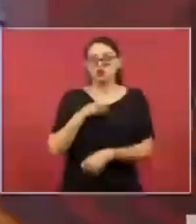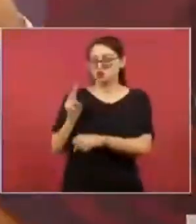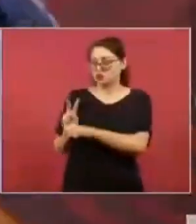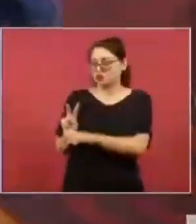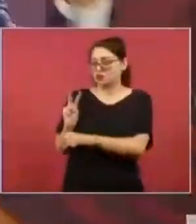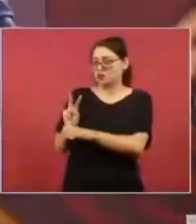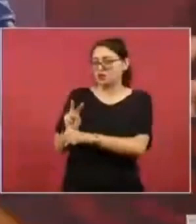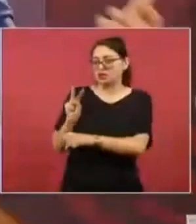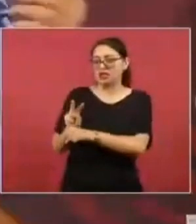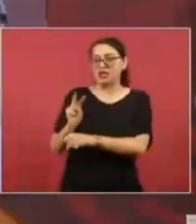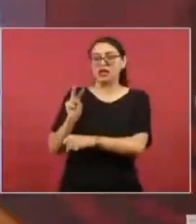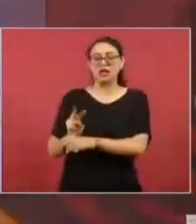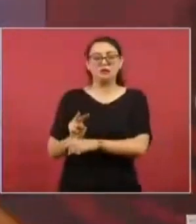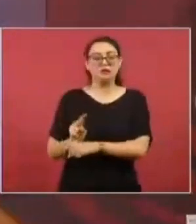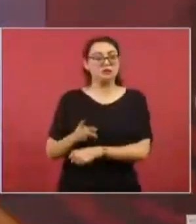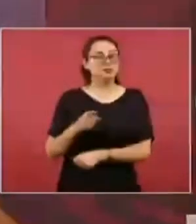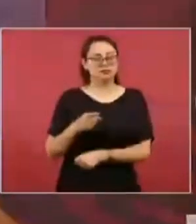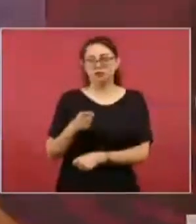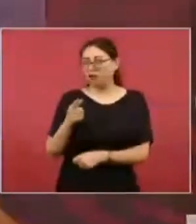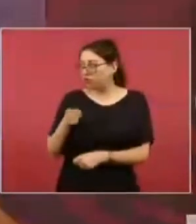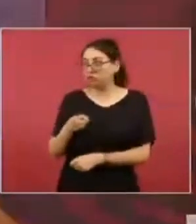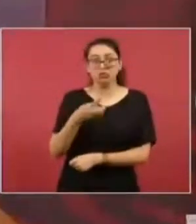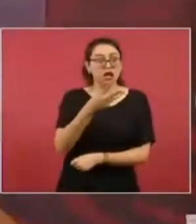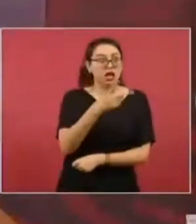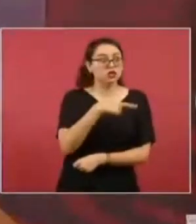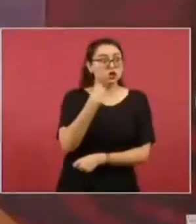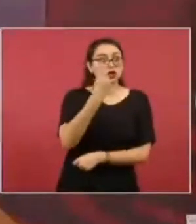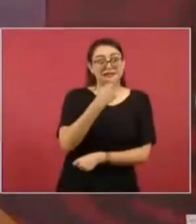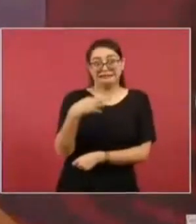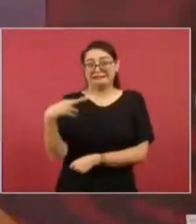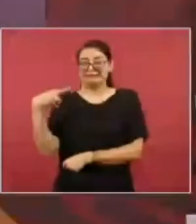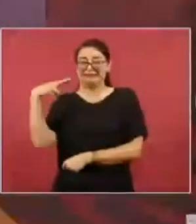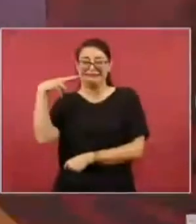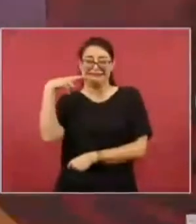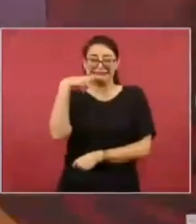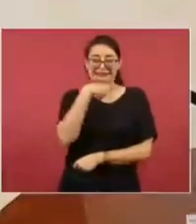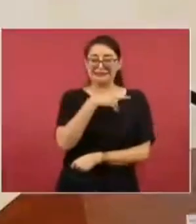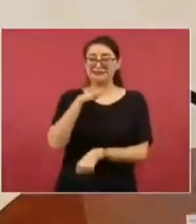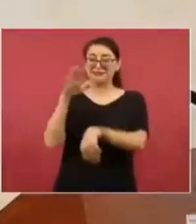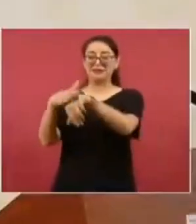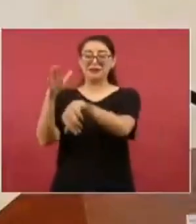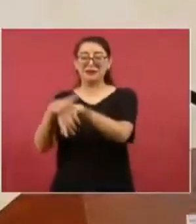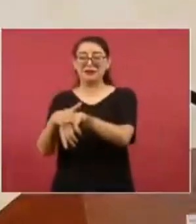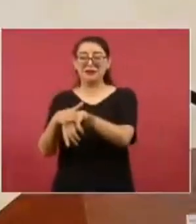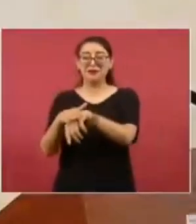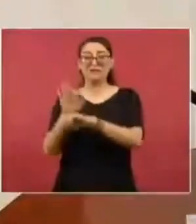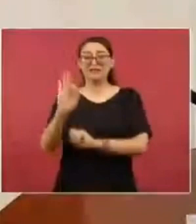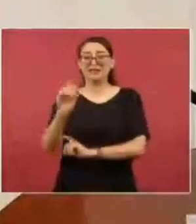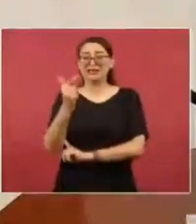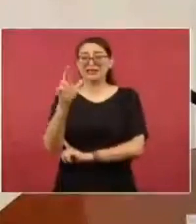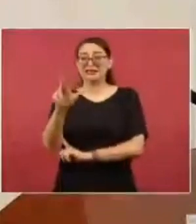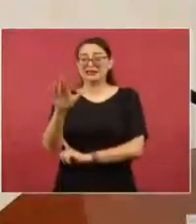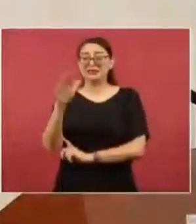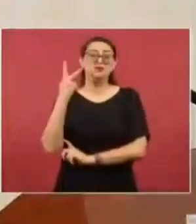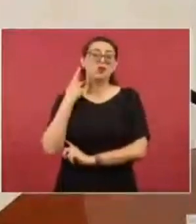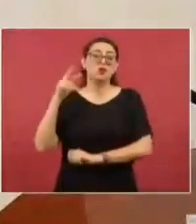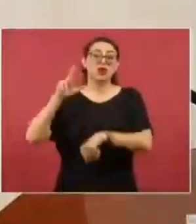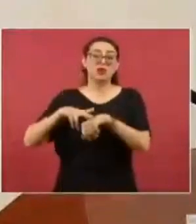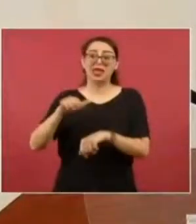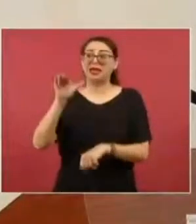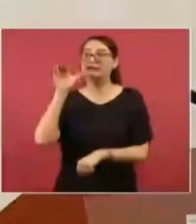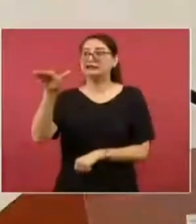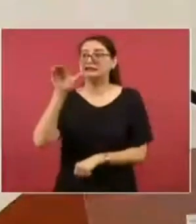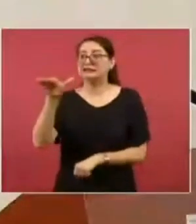migrantes otra nota que se dio el día de hoy azul que ya estabas adelantando es como la cofepris va a retirar el registro